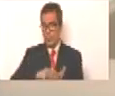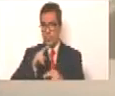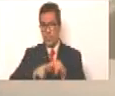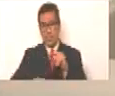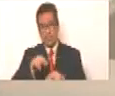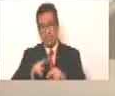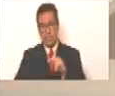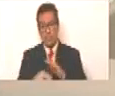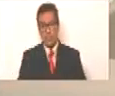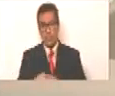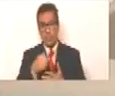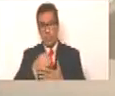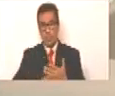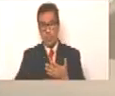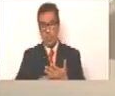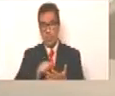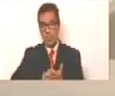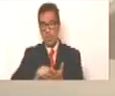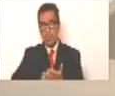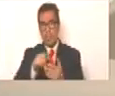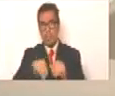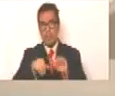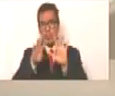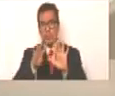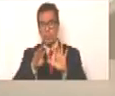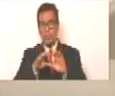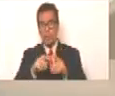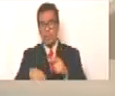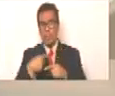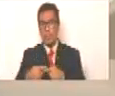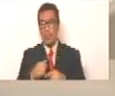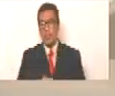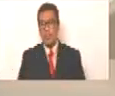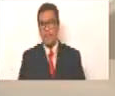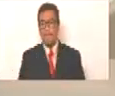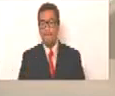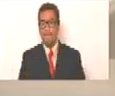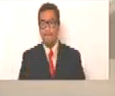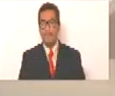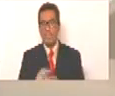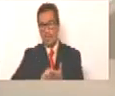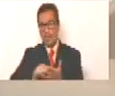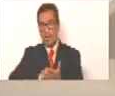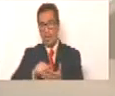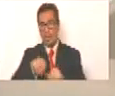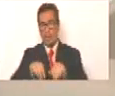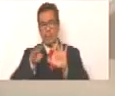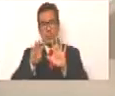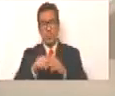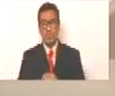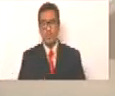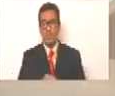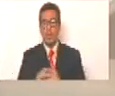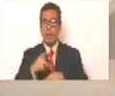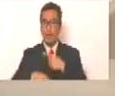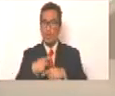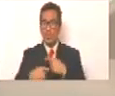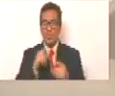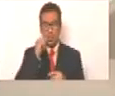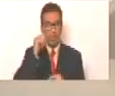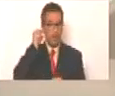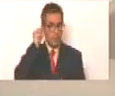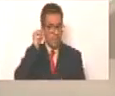contenido del artículo 19, quedando redactado de la manera siguiente. Artículo 19. Las productoras y